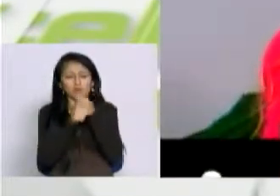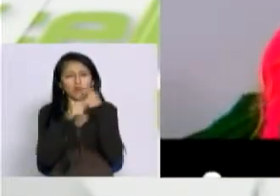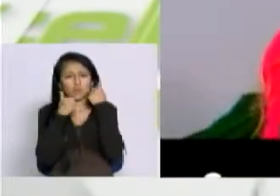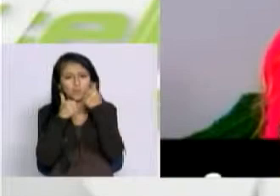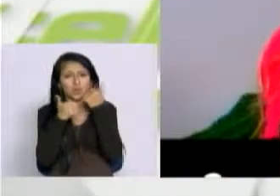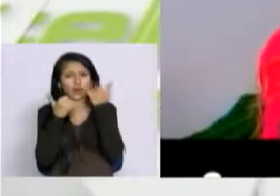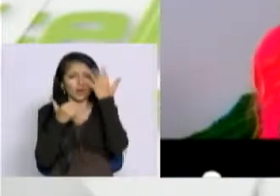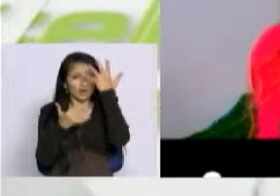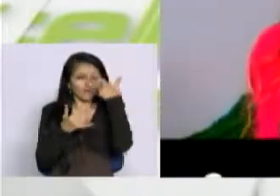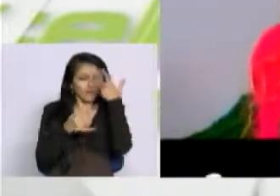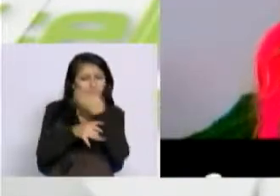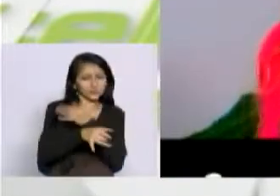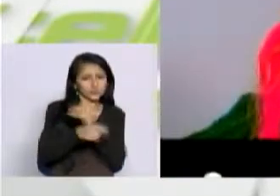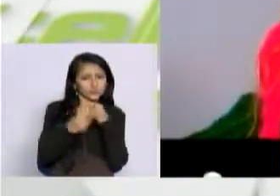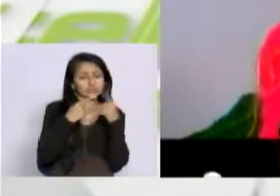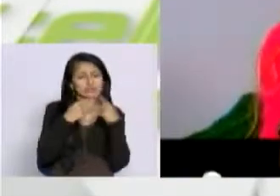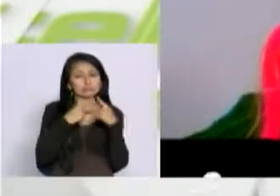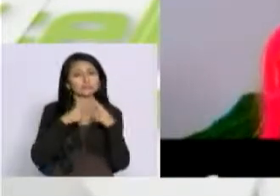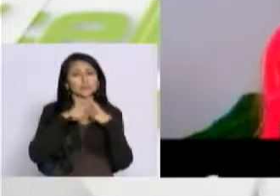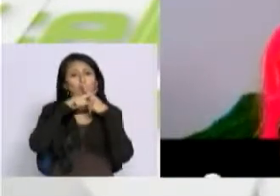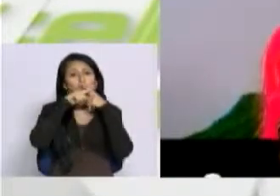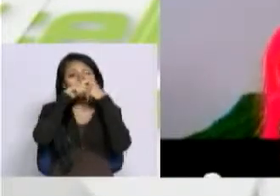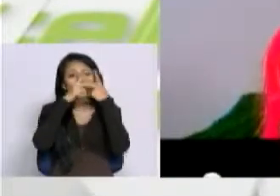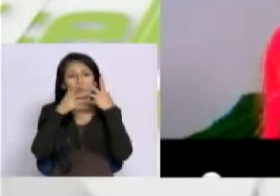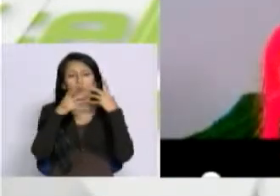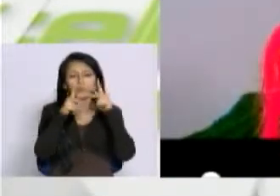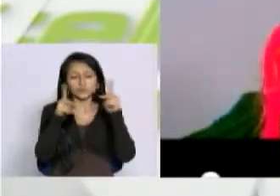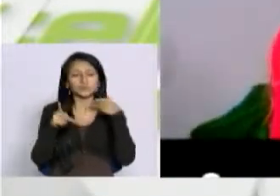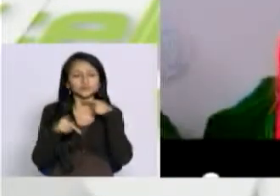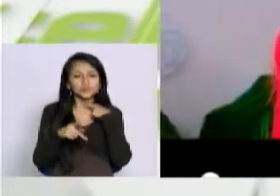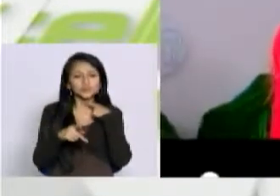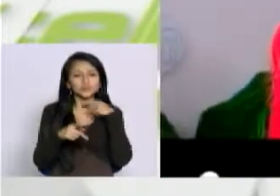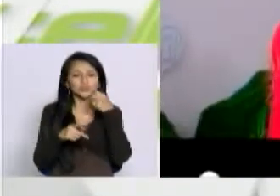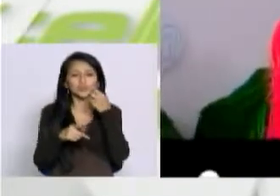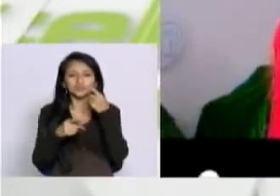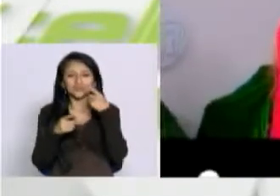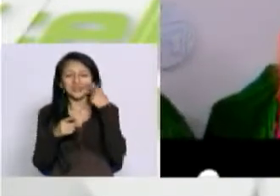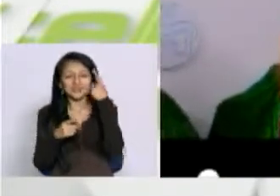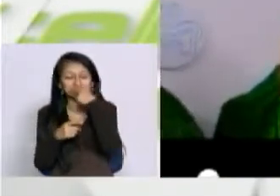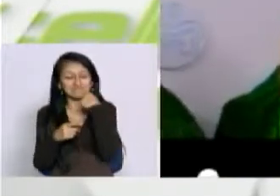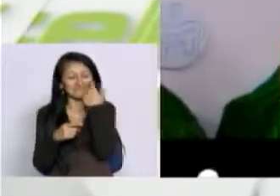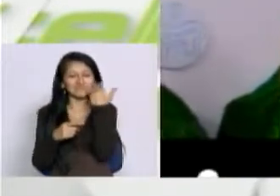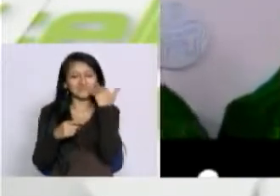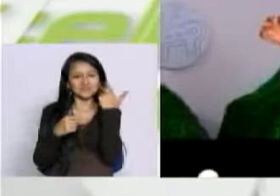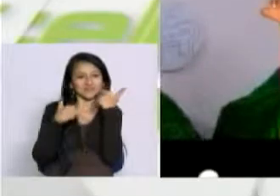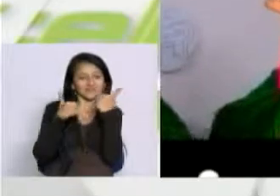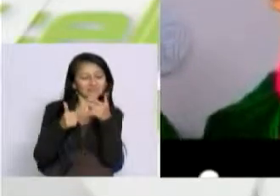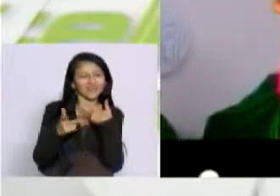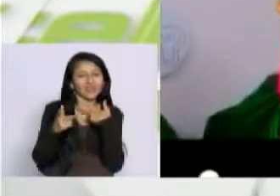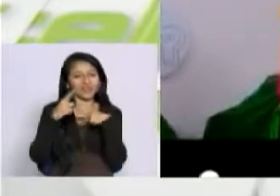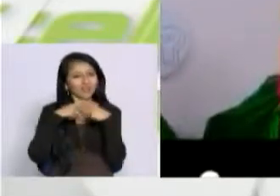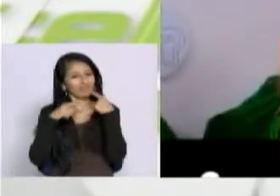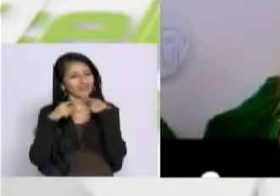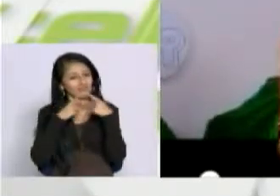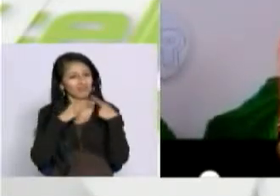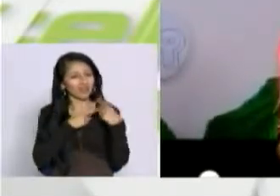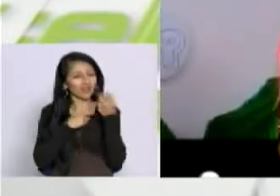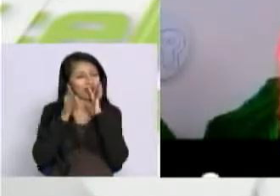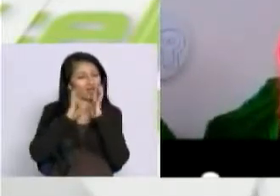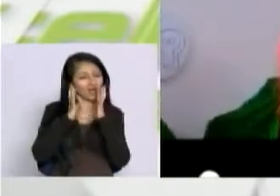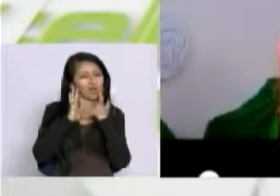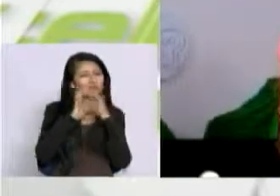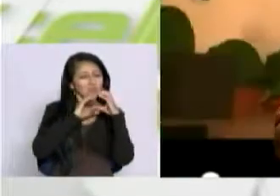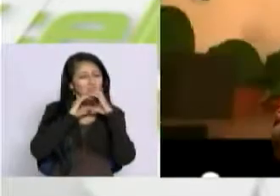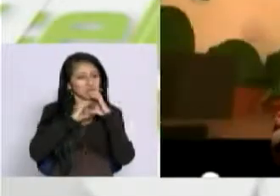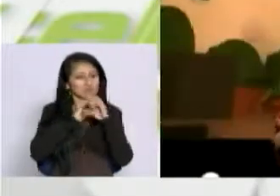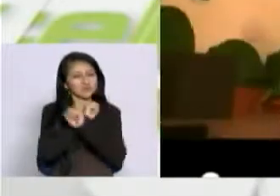redes sociales han sido muy positivos. Todas las personas nos han escrito que le parece muy chévere la llegada de Mariana al programa.